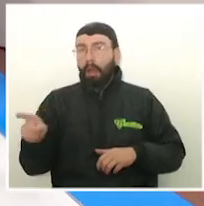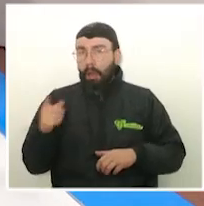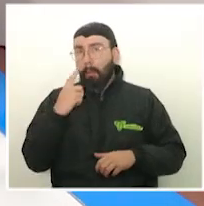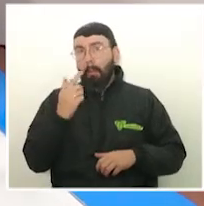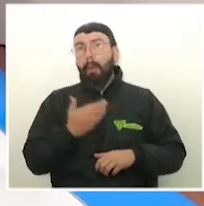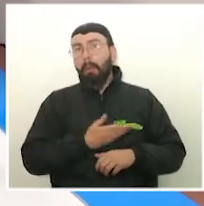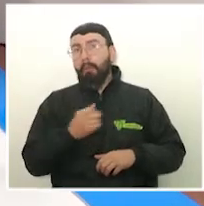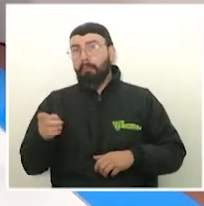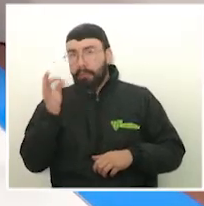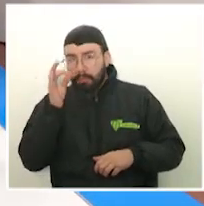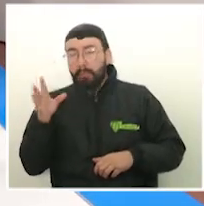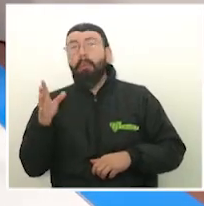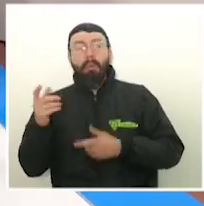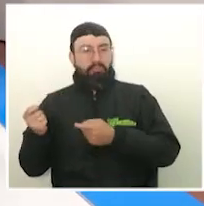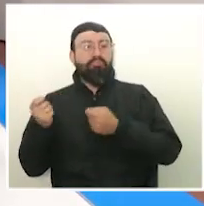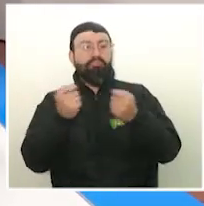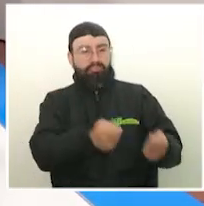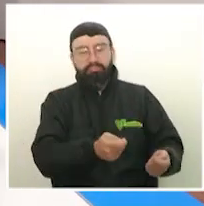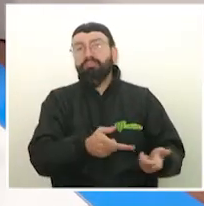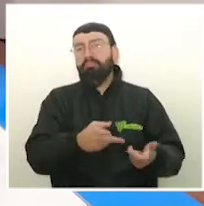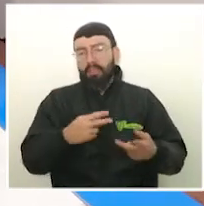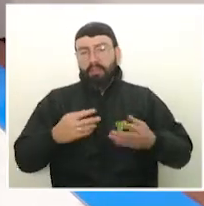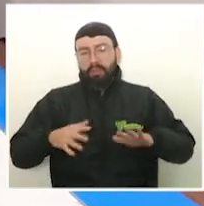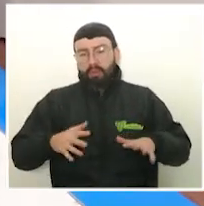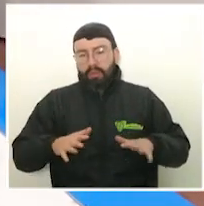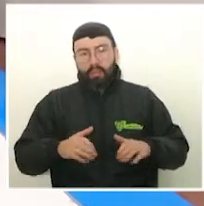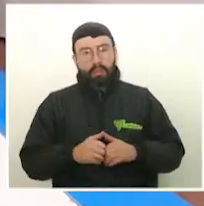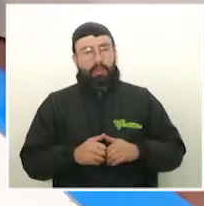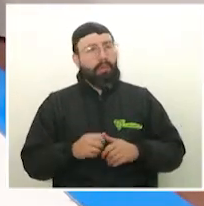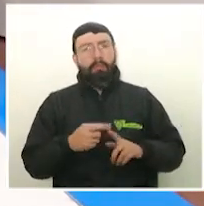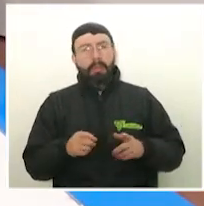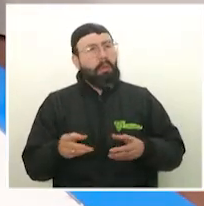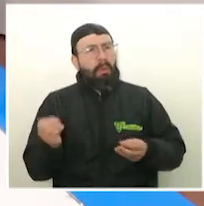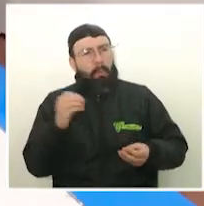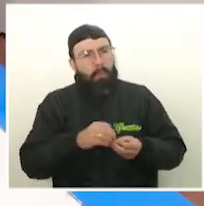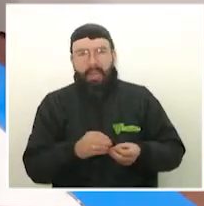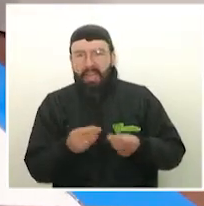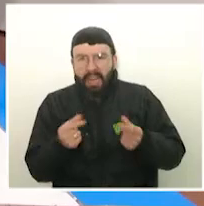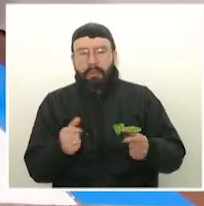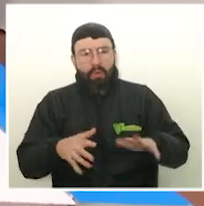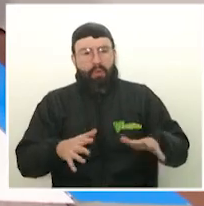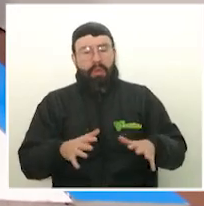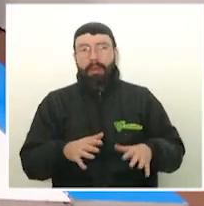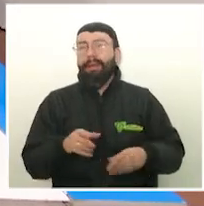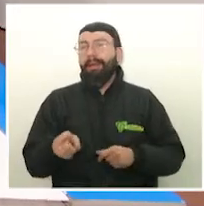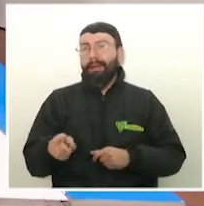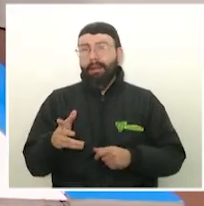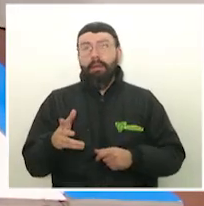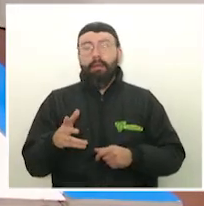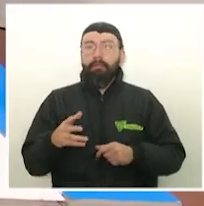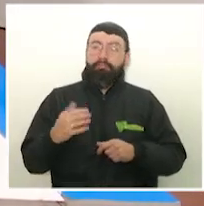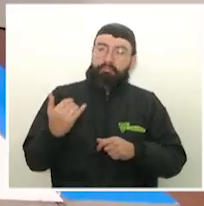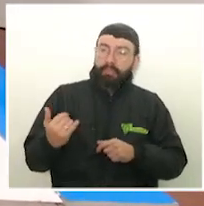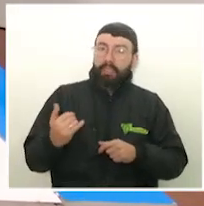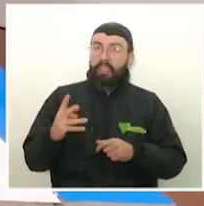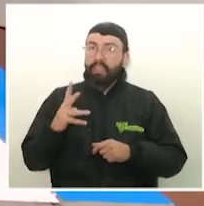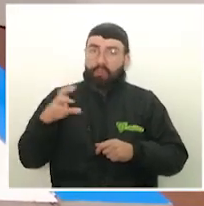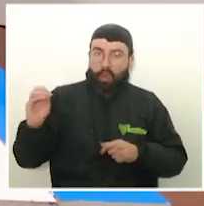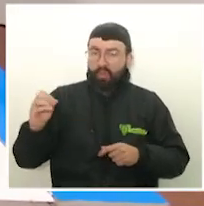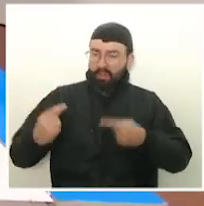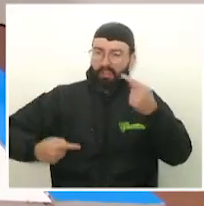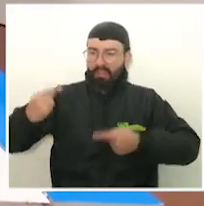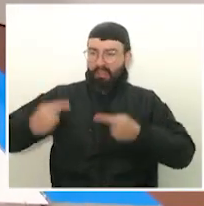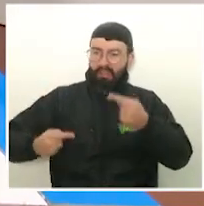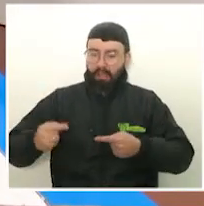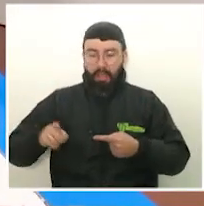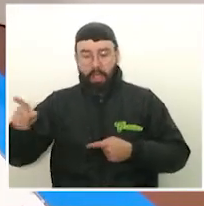Parkinson, posiblemente, que se le aceleró, tuvo un problema con la pareja, el gobernador indígena permitió que el esposo se les llevara a los dos